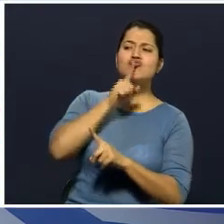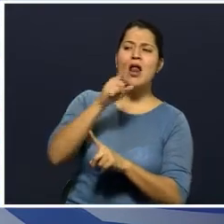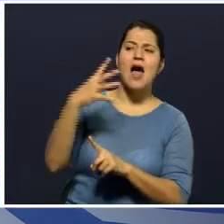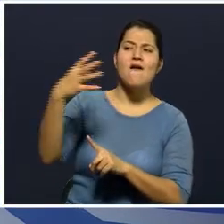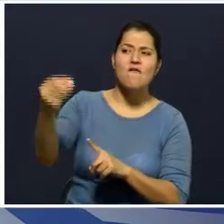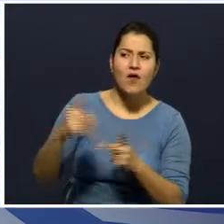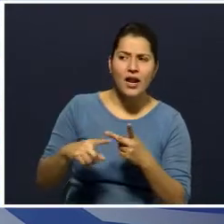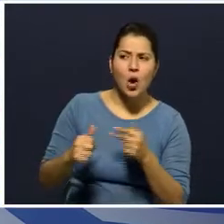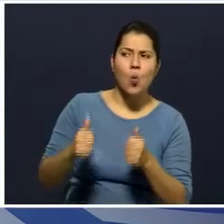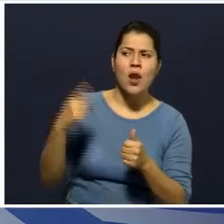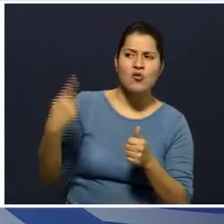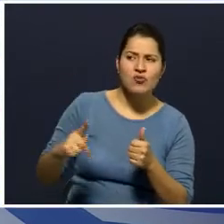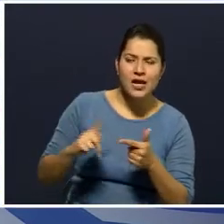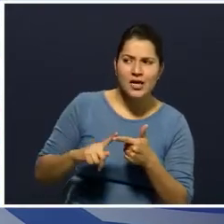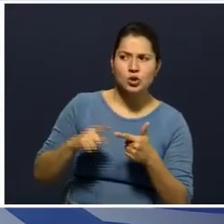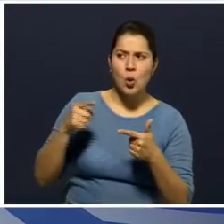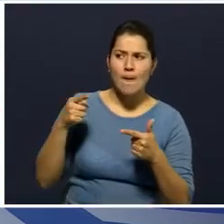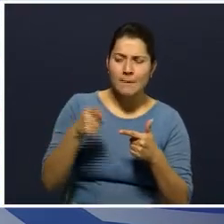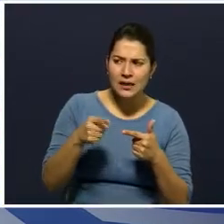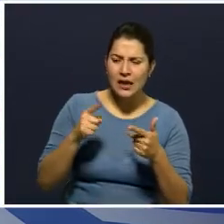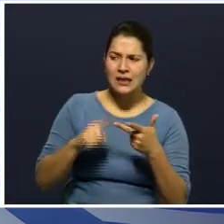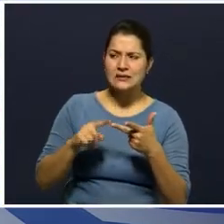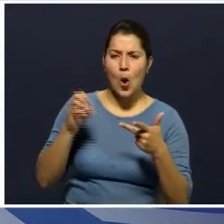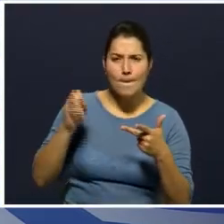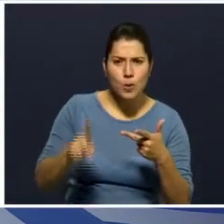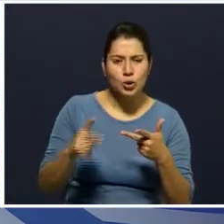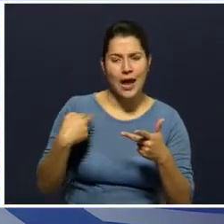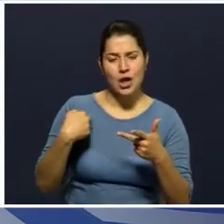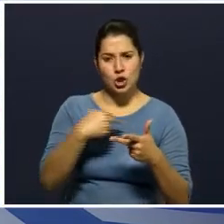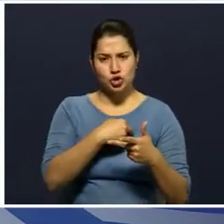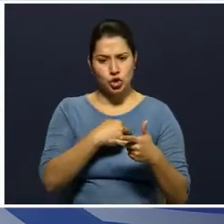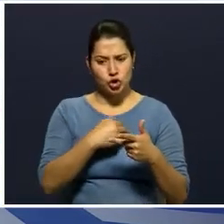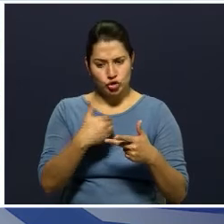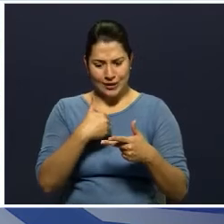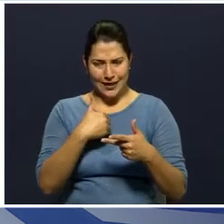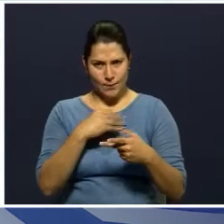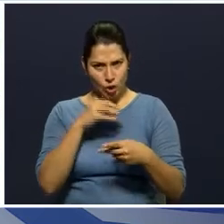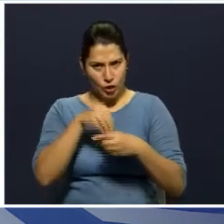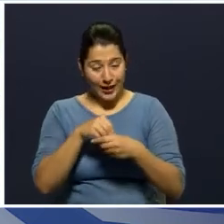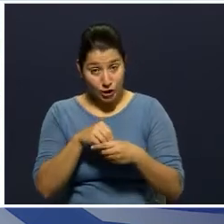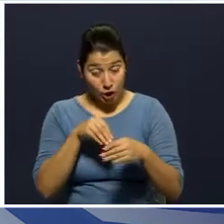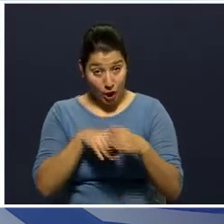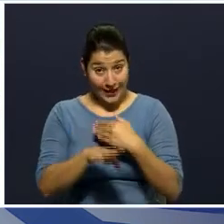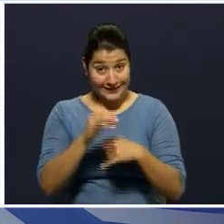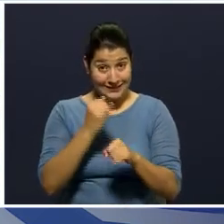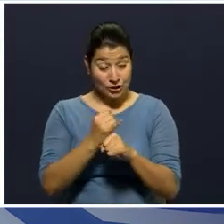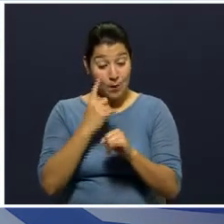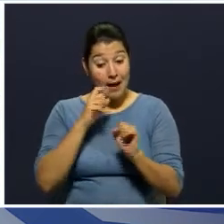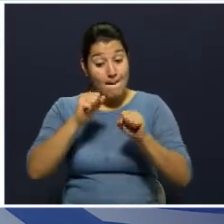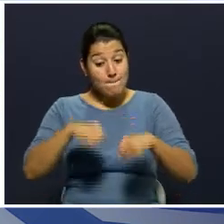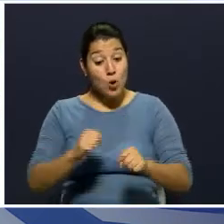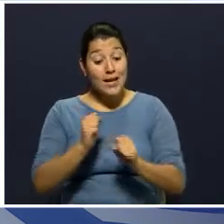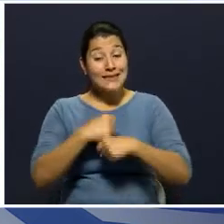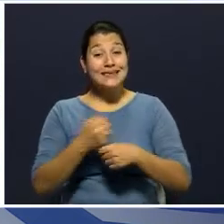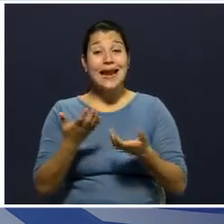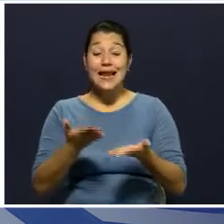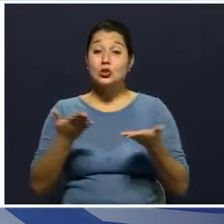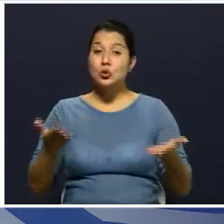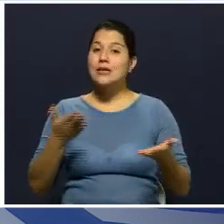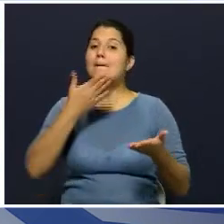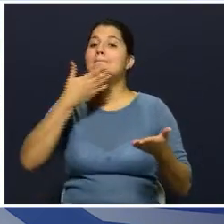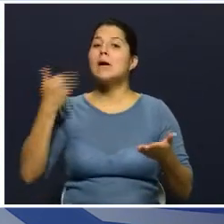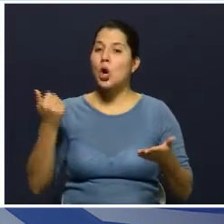riesgos, a nivel de amenazas y a nivel de las oportunidades que teníamos en la parte interna de la institución para hacer las cosas mejor de